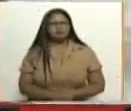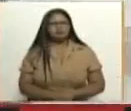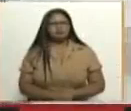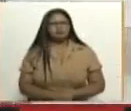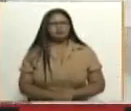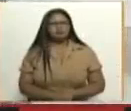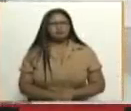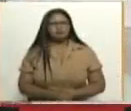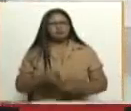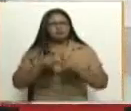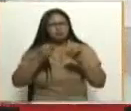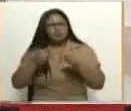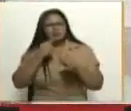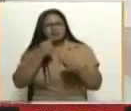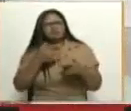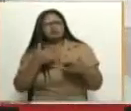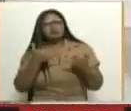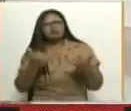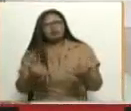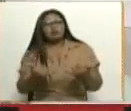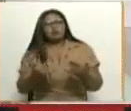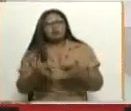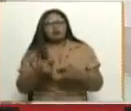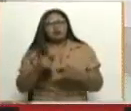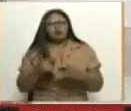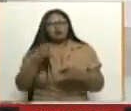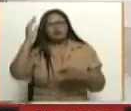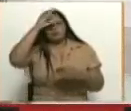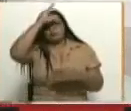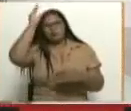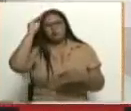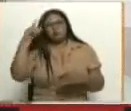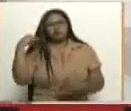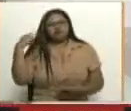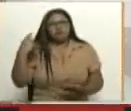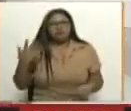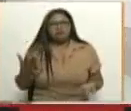ahora ellos dicen que Trump está loco. Entonces, bueno, realmente es un poco extraño todo.